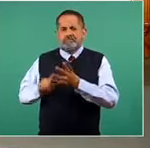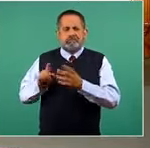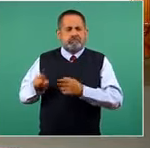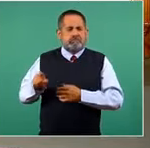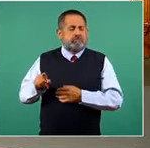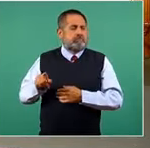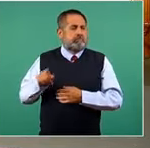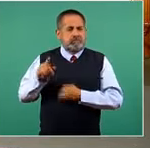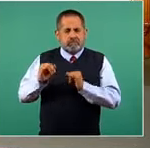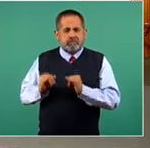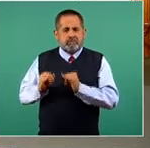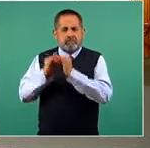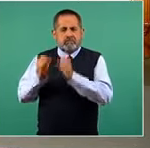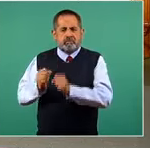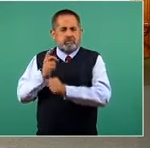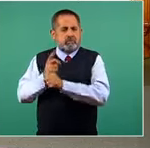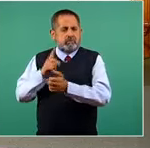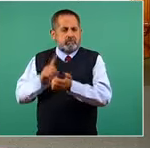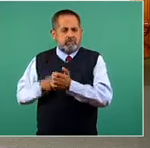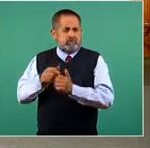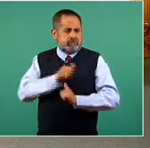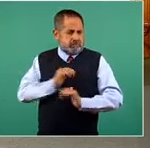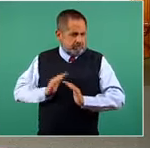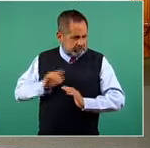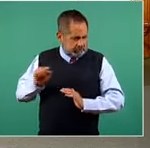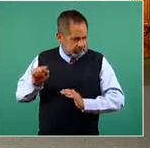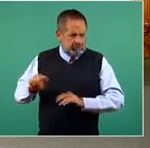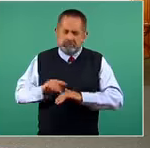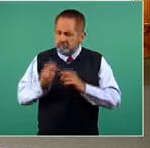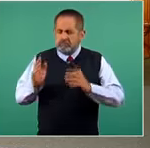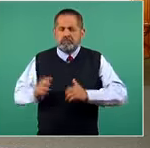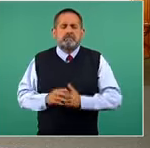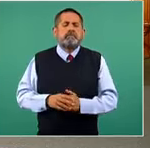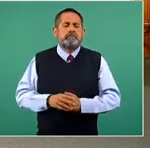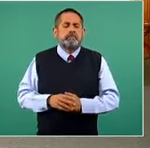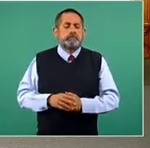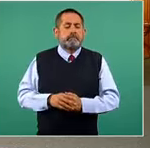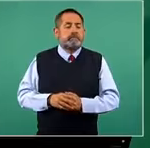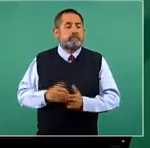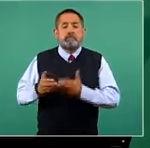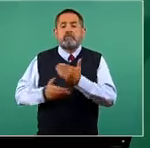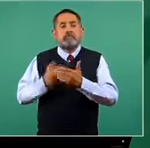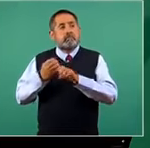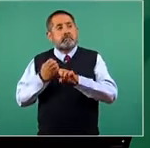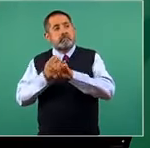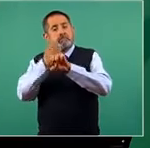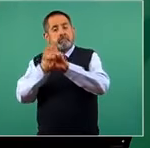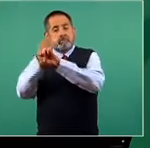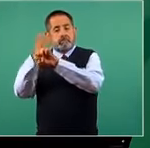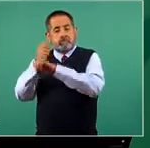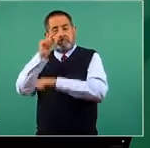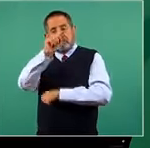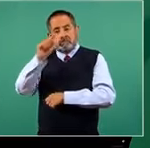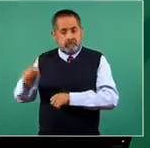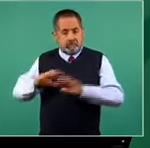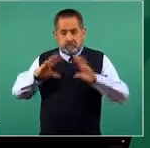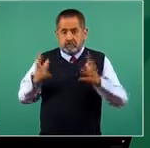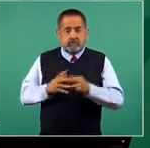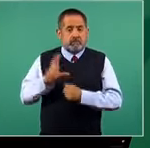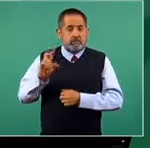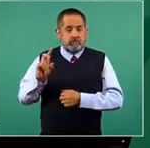el Instituto de Seguridad y Servicios Sociales de las Fuerzas Armadas, los servicios estatales de salud,